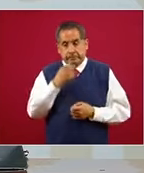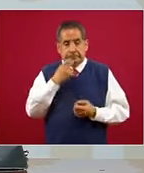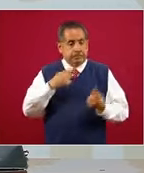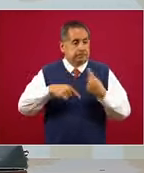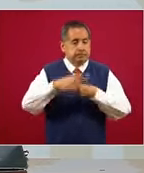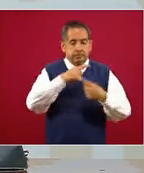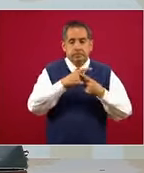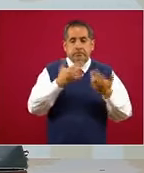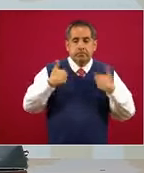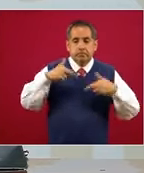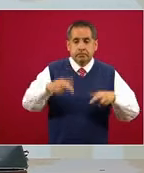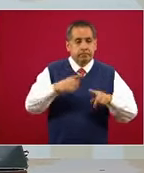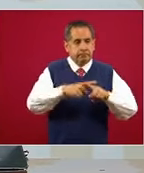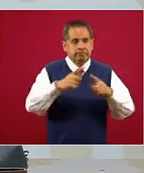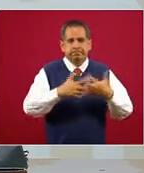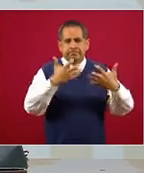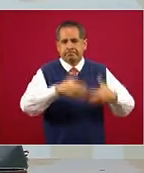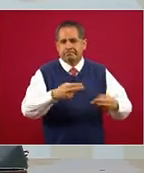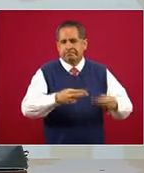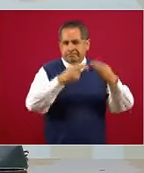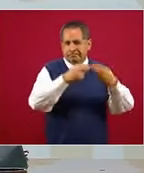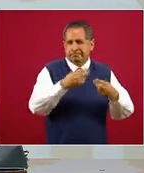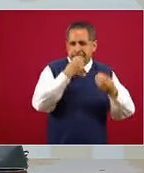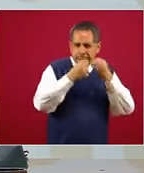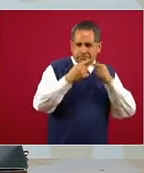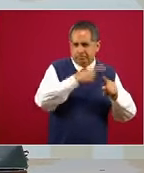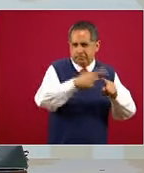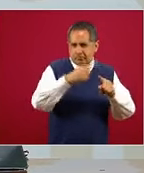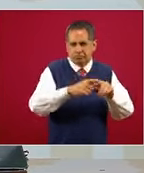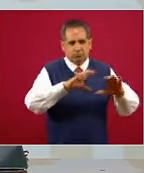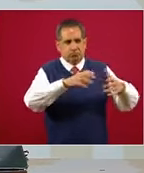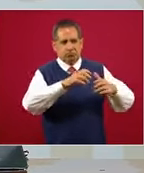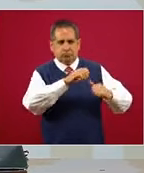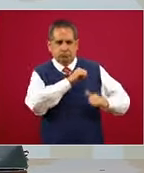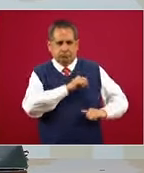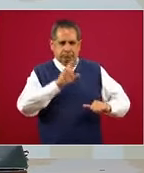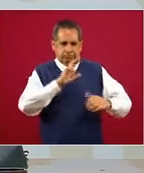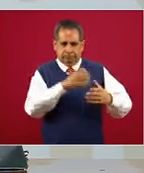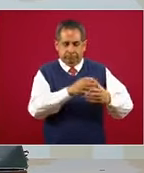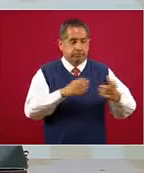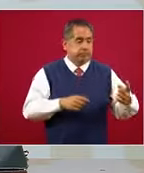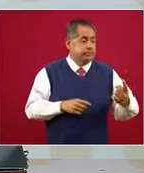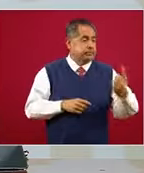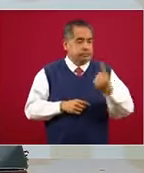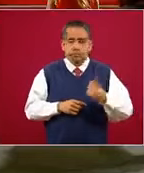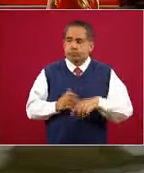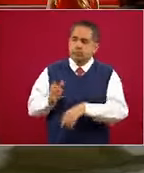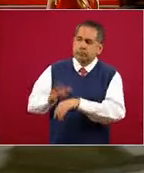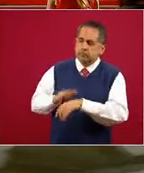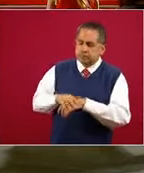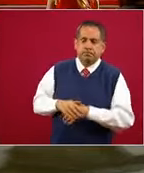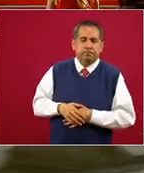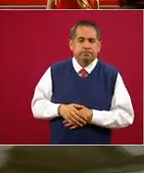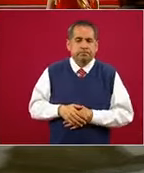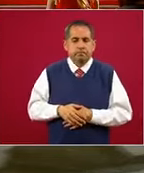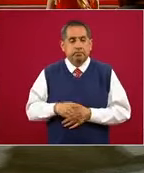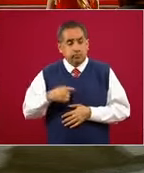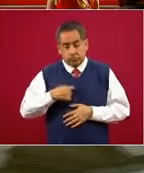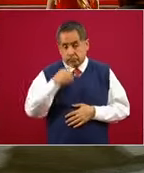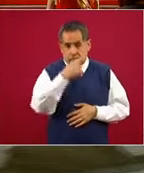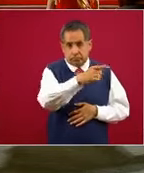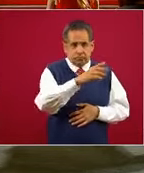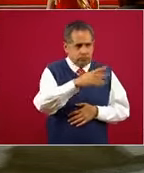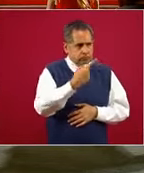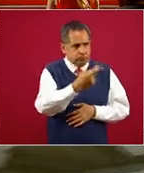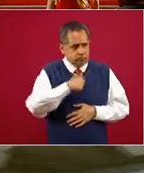estuvieron los representantes de las industrias alimentarias y sus cámaras. Uno de los planteamientos que les hicimos es llegar